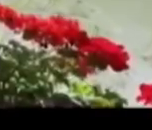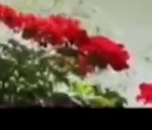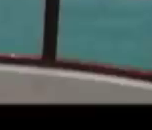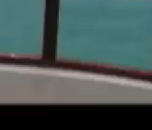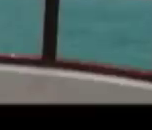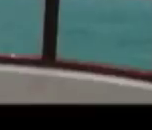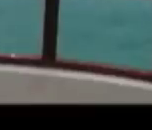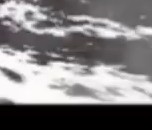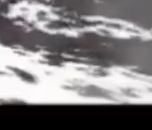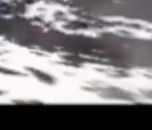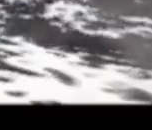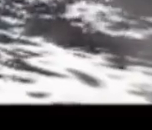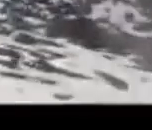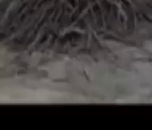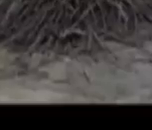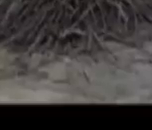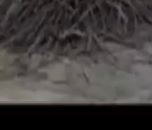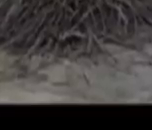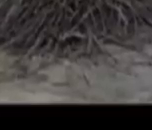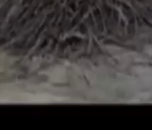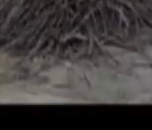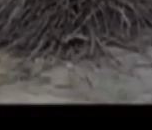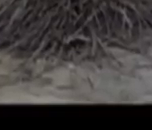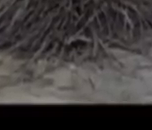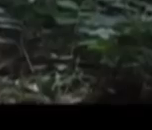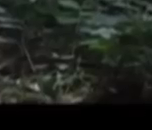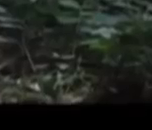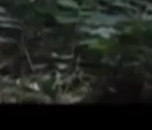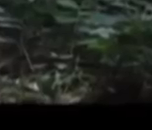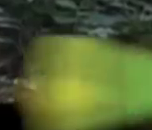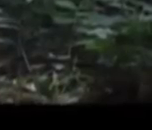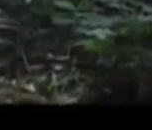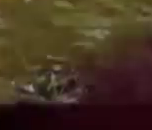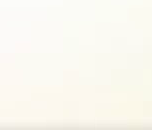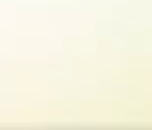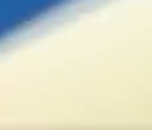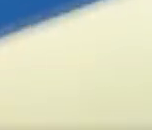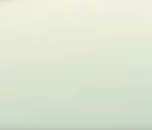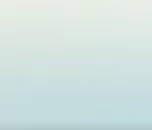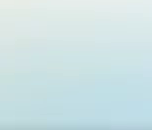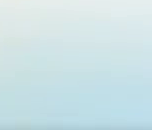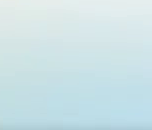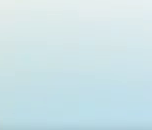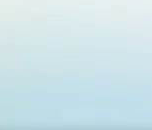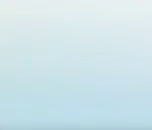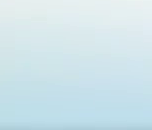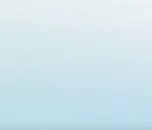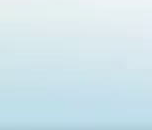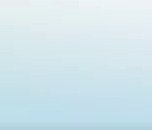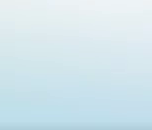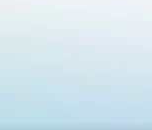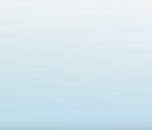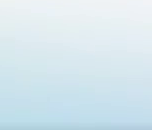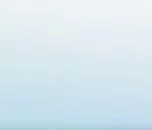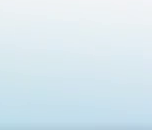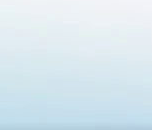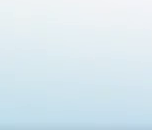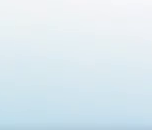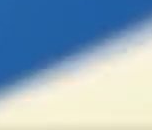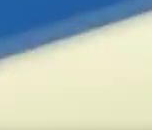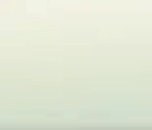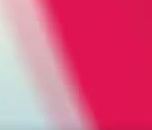Conoce nuestro país en La Ruta de Enrique, todos los sábados 17:15 por Ecuador TV.